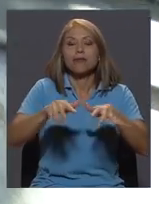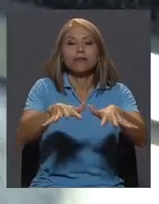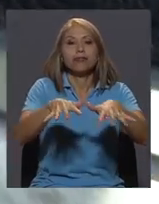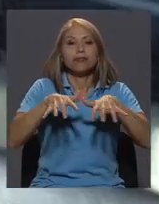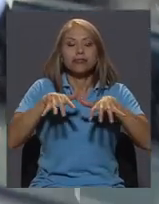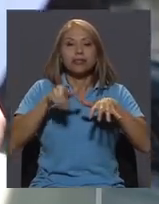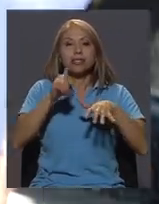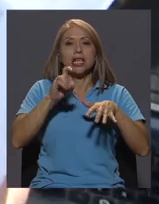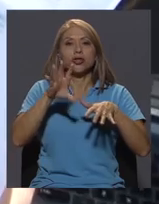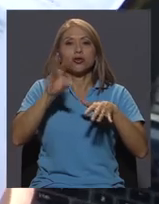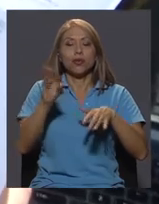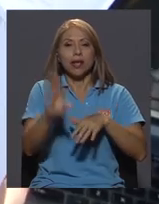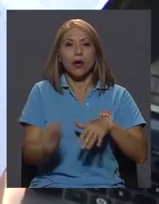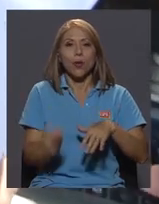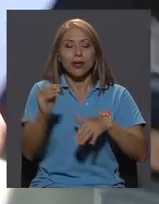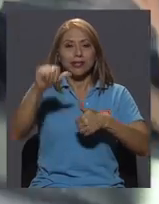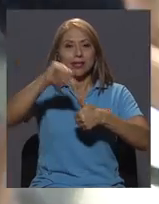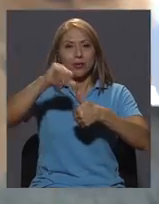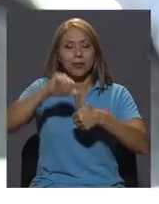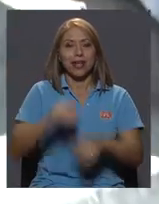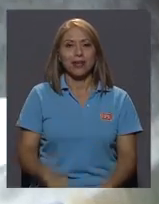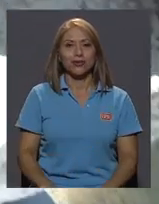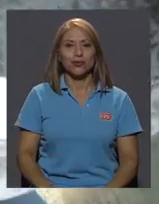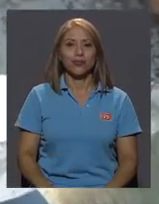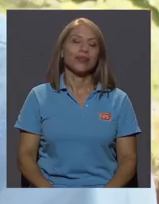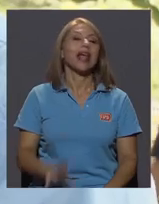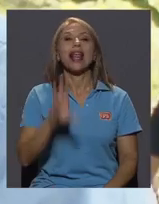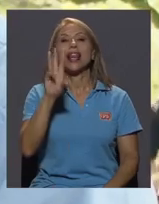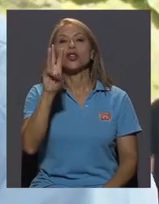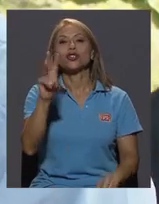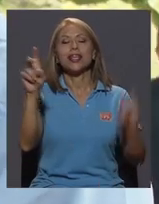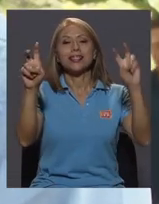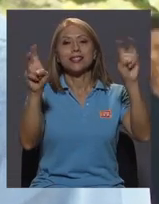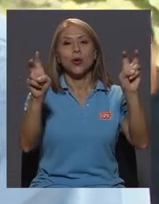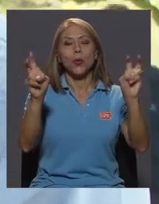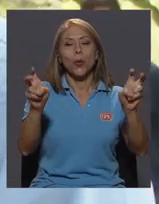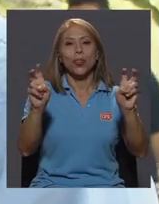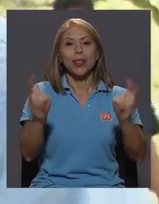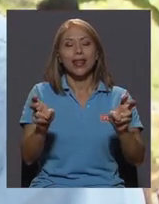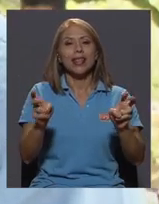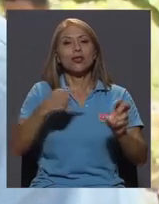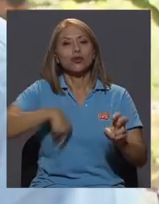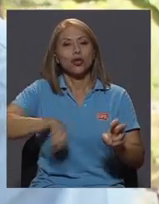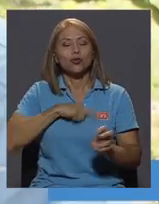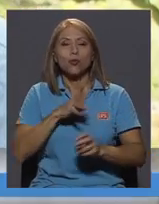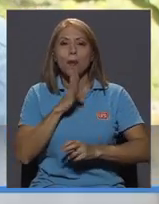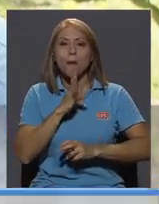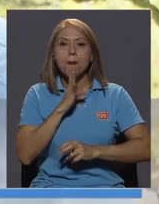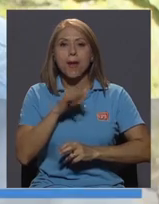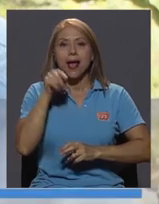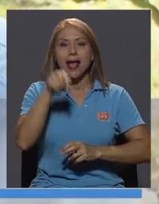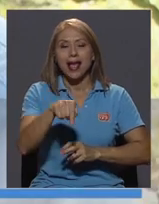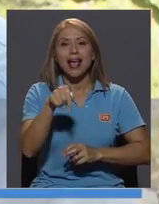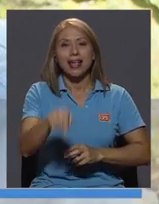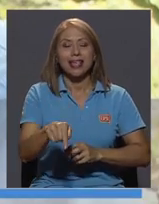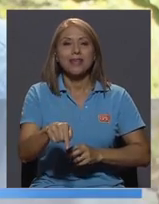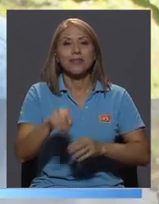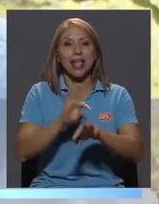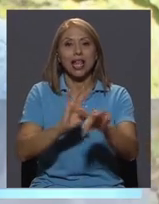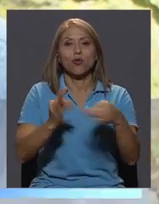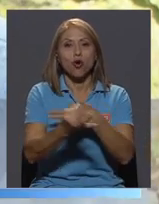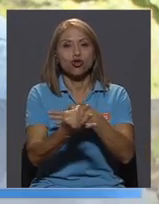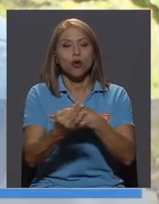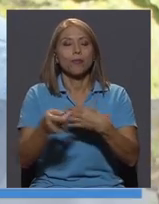150 jóvenes centroamericanos. Los 6 contenidos que vamos a mayoritariamente a tocar en el